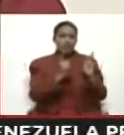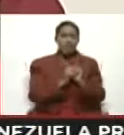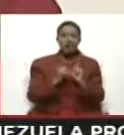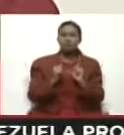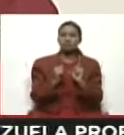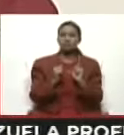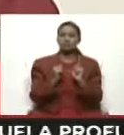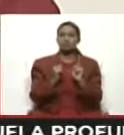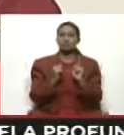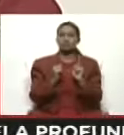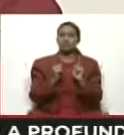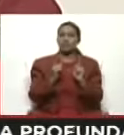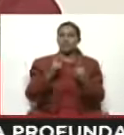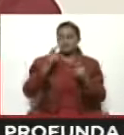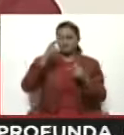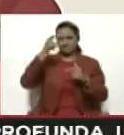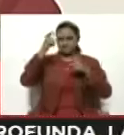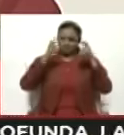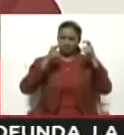caído